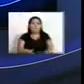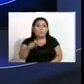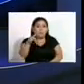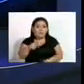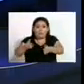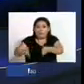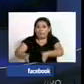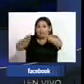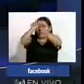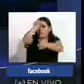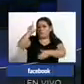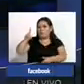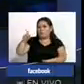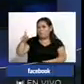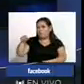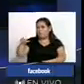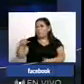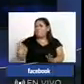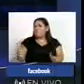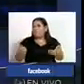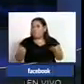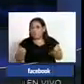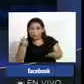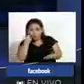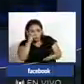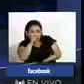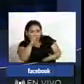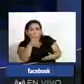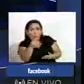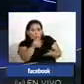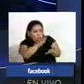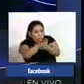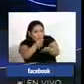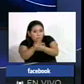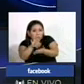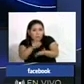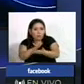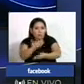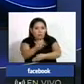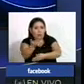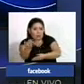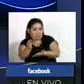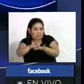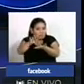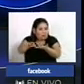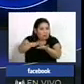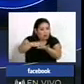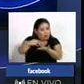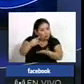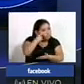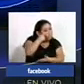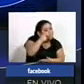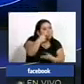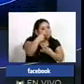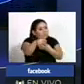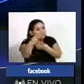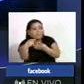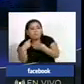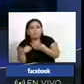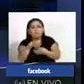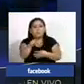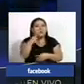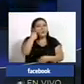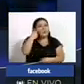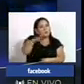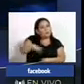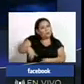Defensoría del Consumidor continúa la verificación del precio de los productos de la canasta básica. Eric Alfaro nos cuenta en cuáles